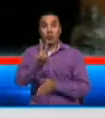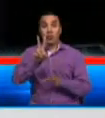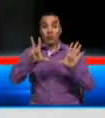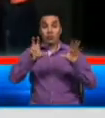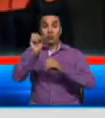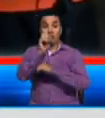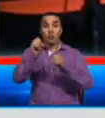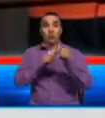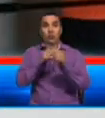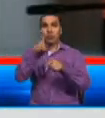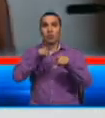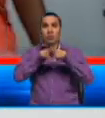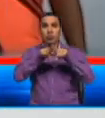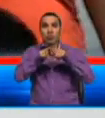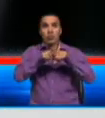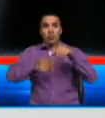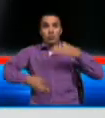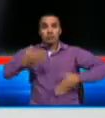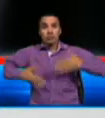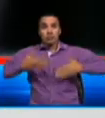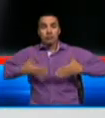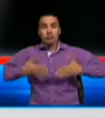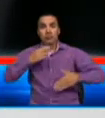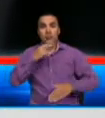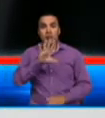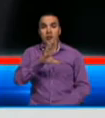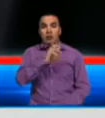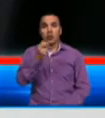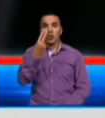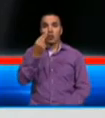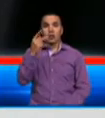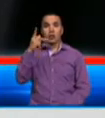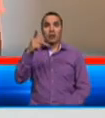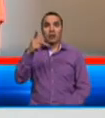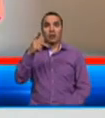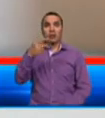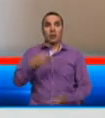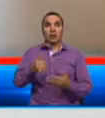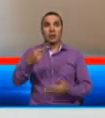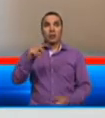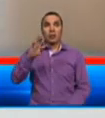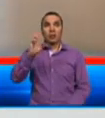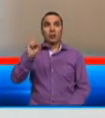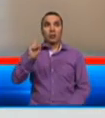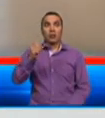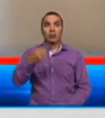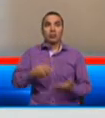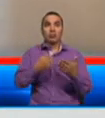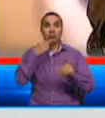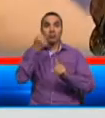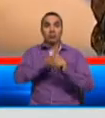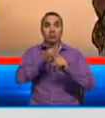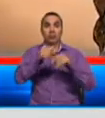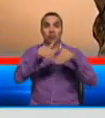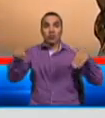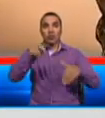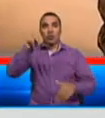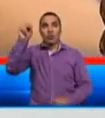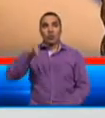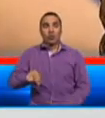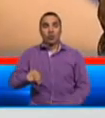una competencia atlética de 5 y 12 k denominada augusto saltos combatiente frontera norte